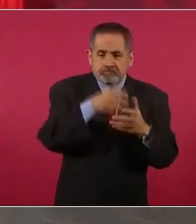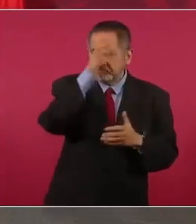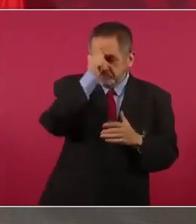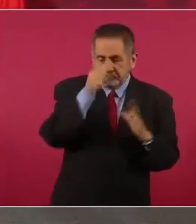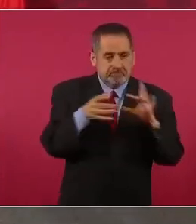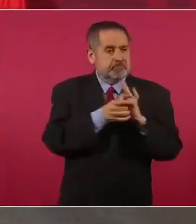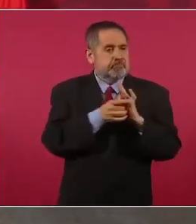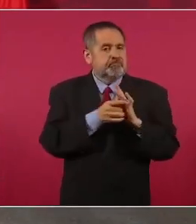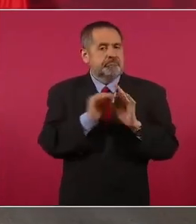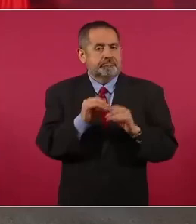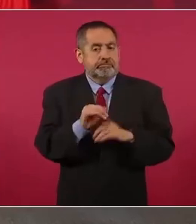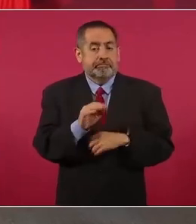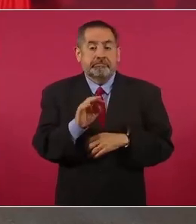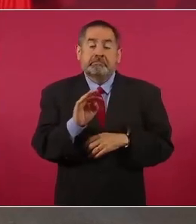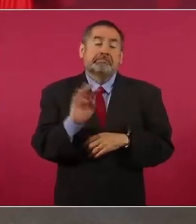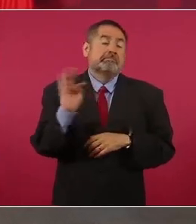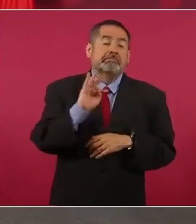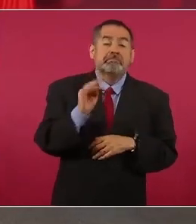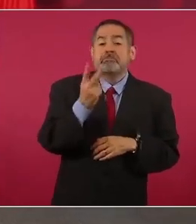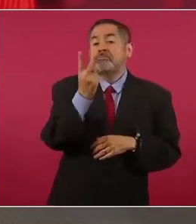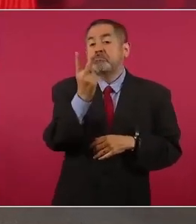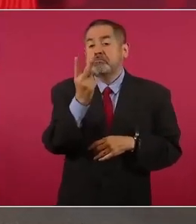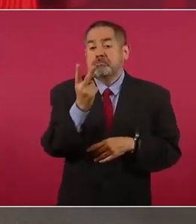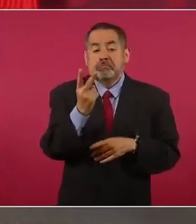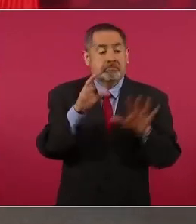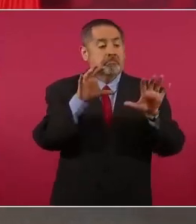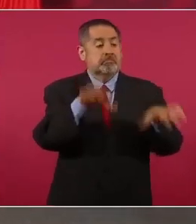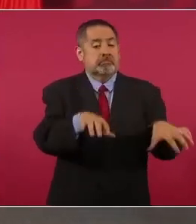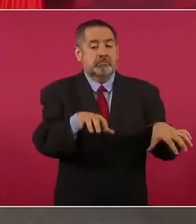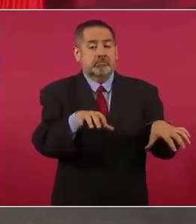y supuestamente habían dos partidos